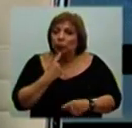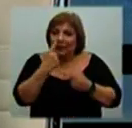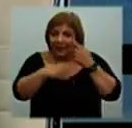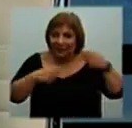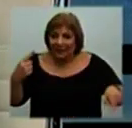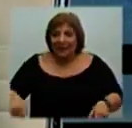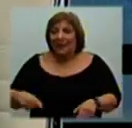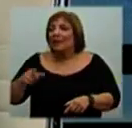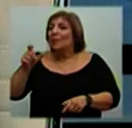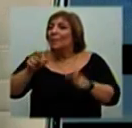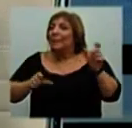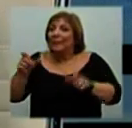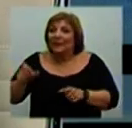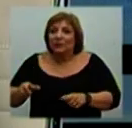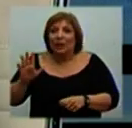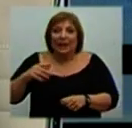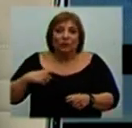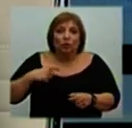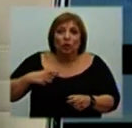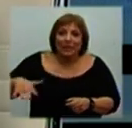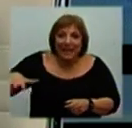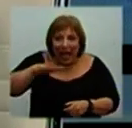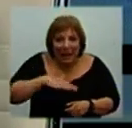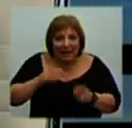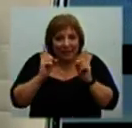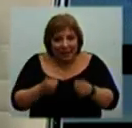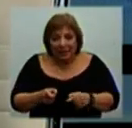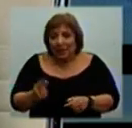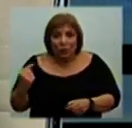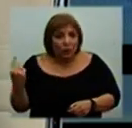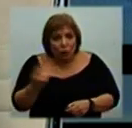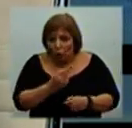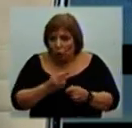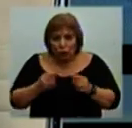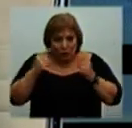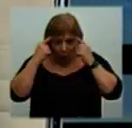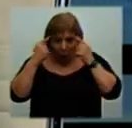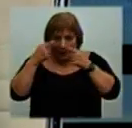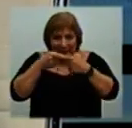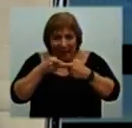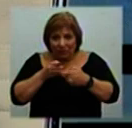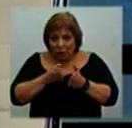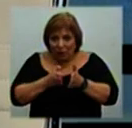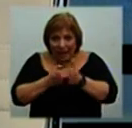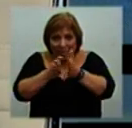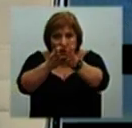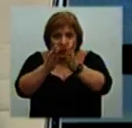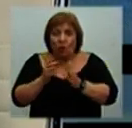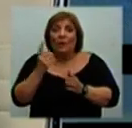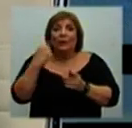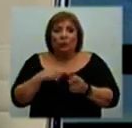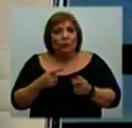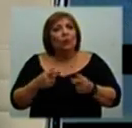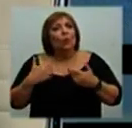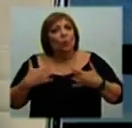sociales involucrados donde todos eh tienen la misma línea de trabajo y esto costó mucho es decir muchos